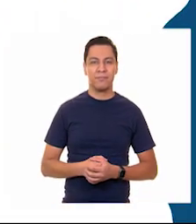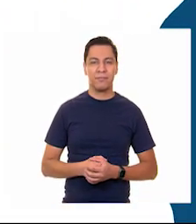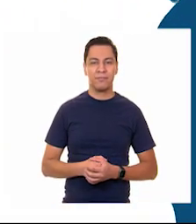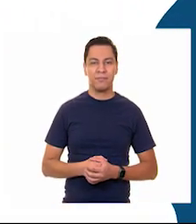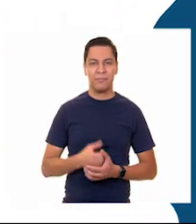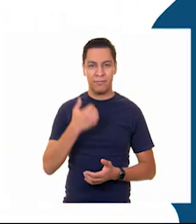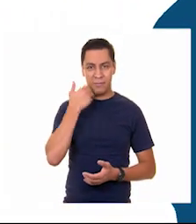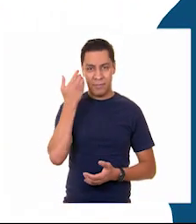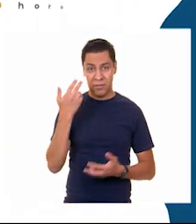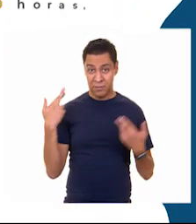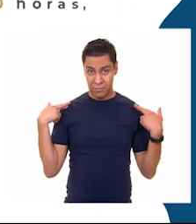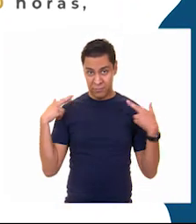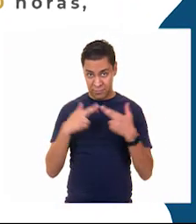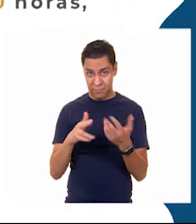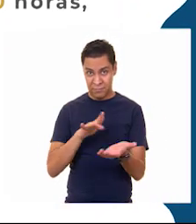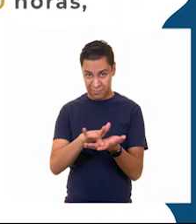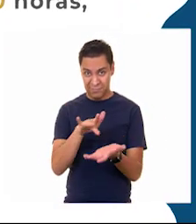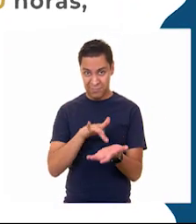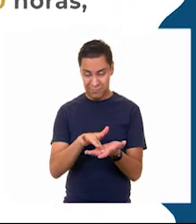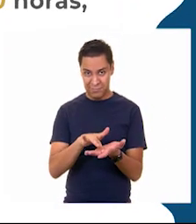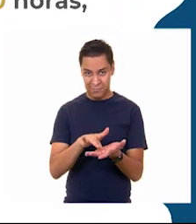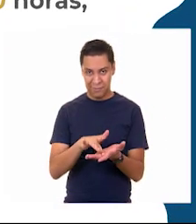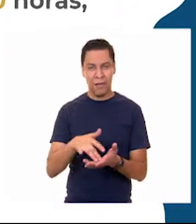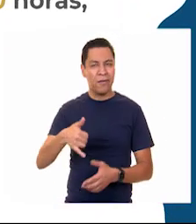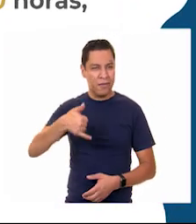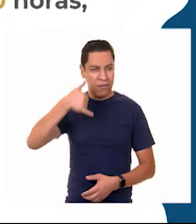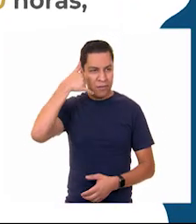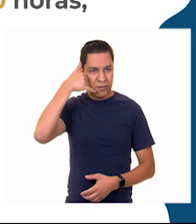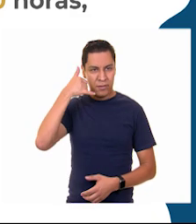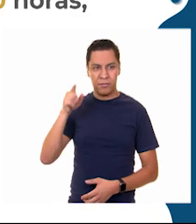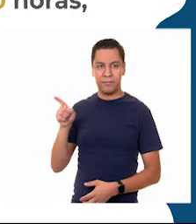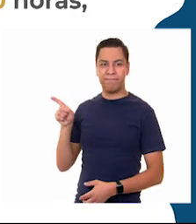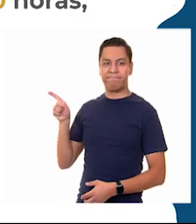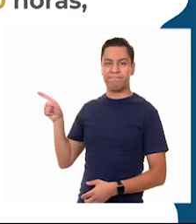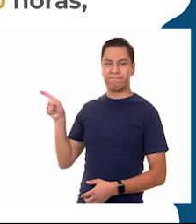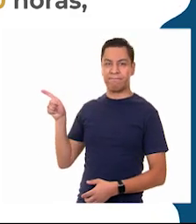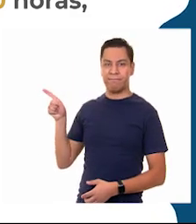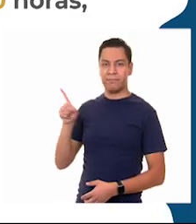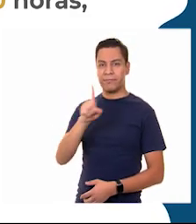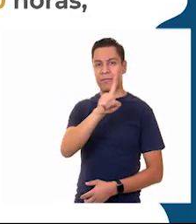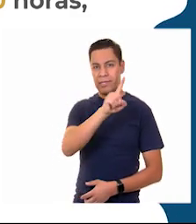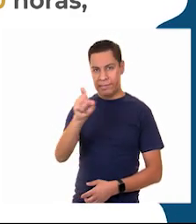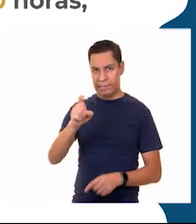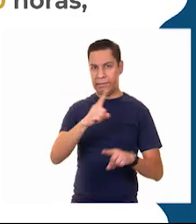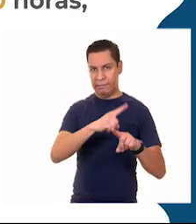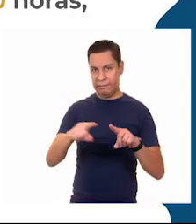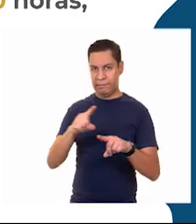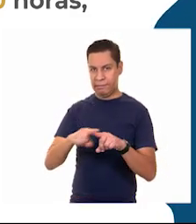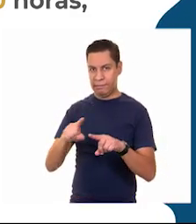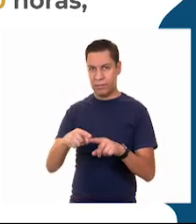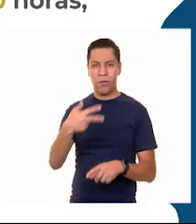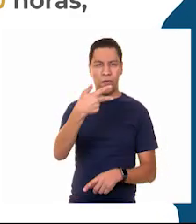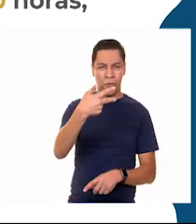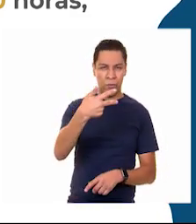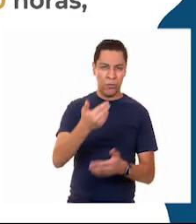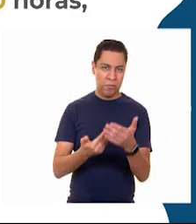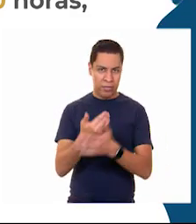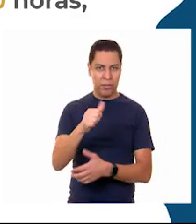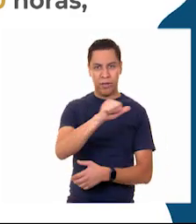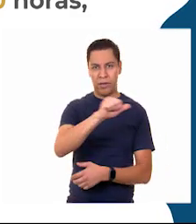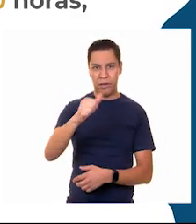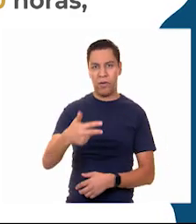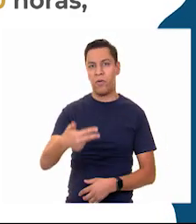Para solicitar apoyo pedagógico, comunícate con maestras y maestros de lunes a viernes de 8 a 20 horas al